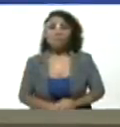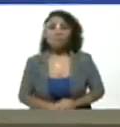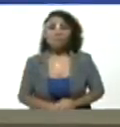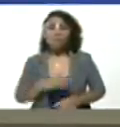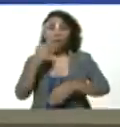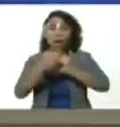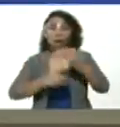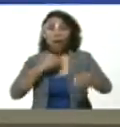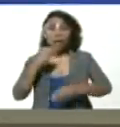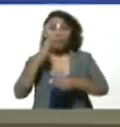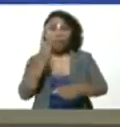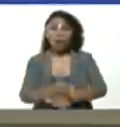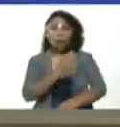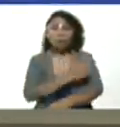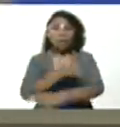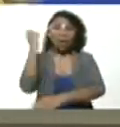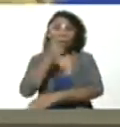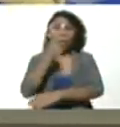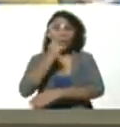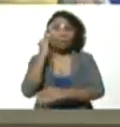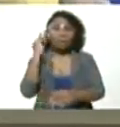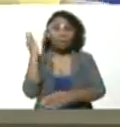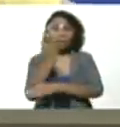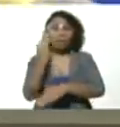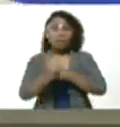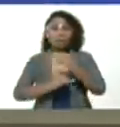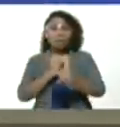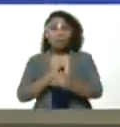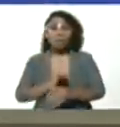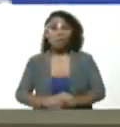consignado ante la Corte Penal Internacional.